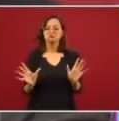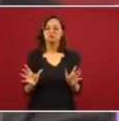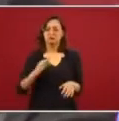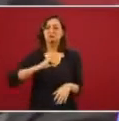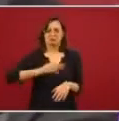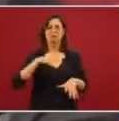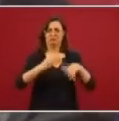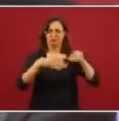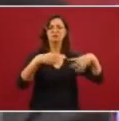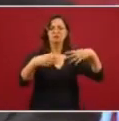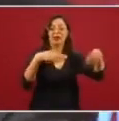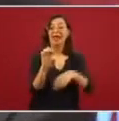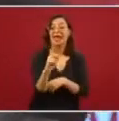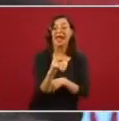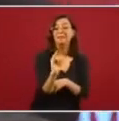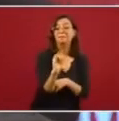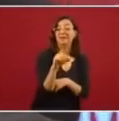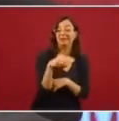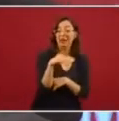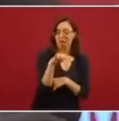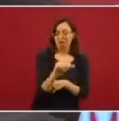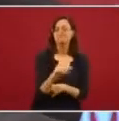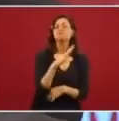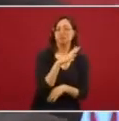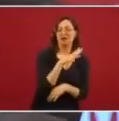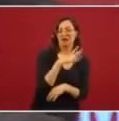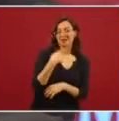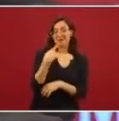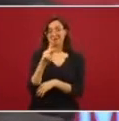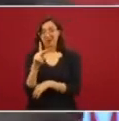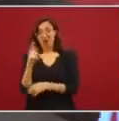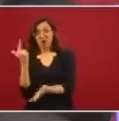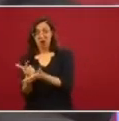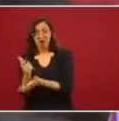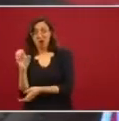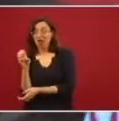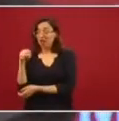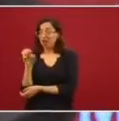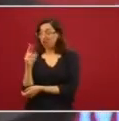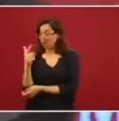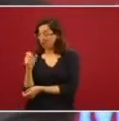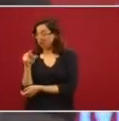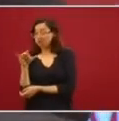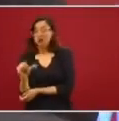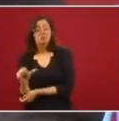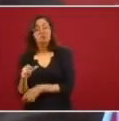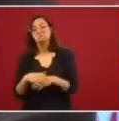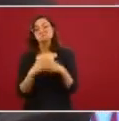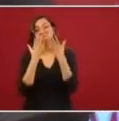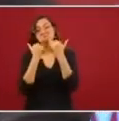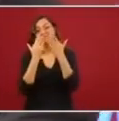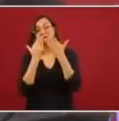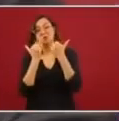duda que es una epidemia pero no reúne las características para ser considerado una emergencia en este momento en este